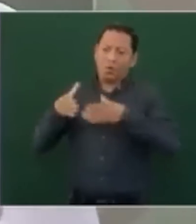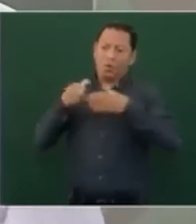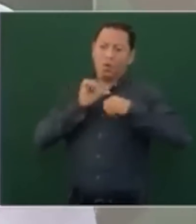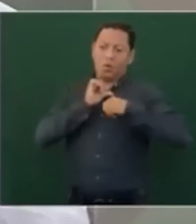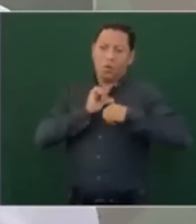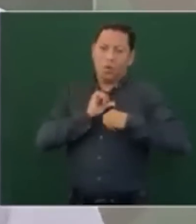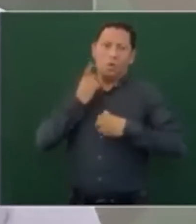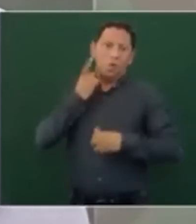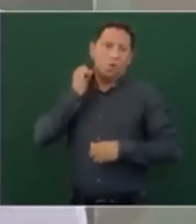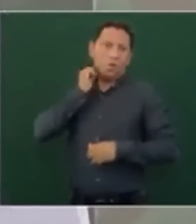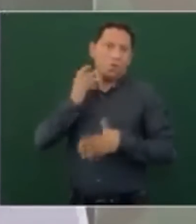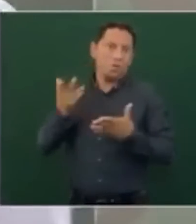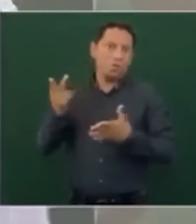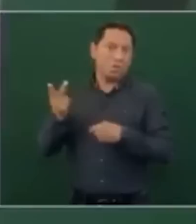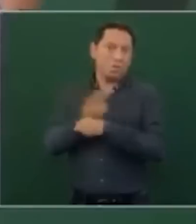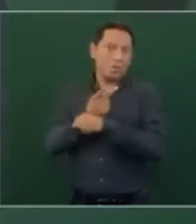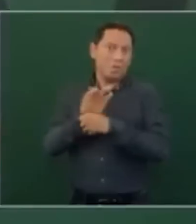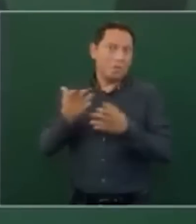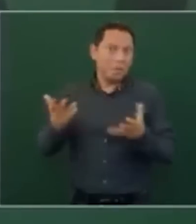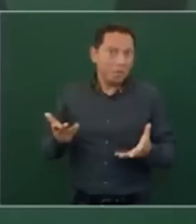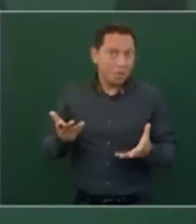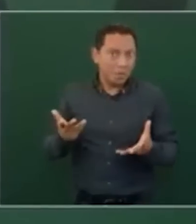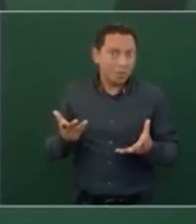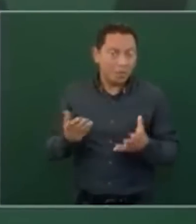que sucedió. Lo que pasa es que